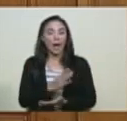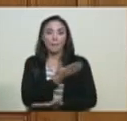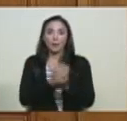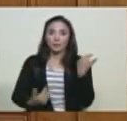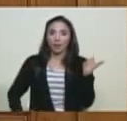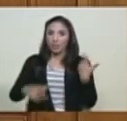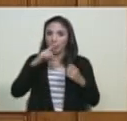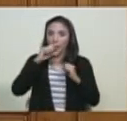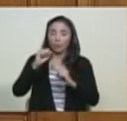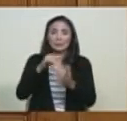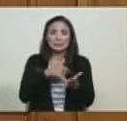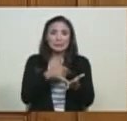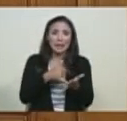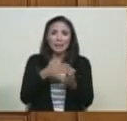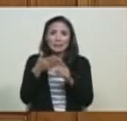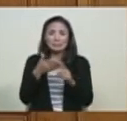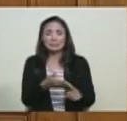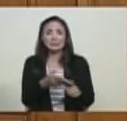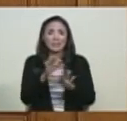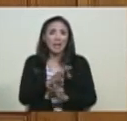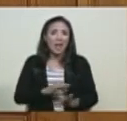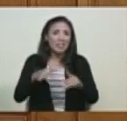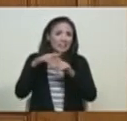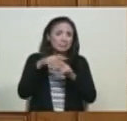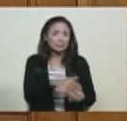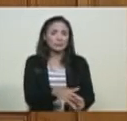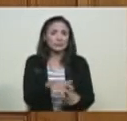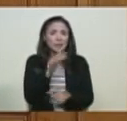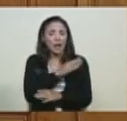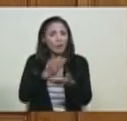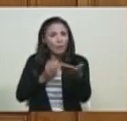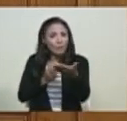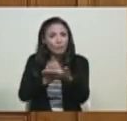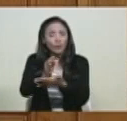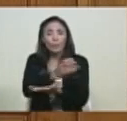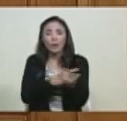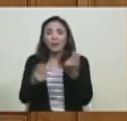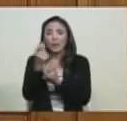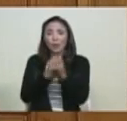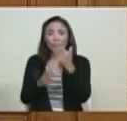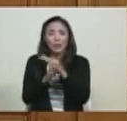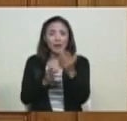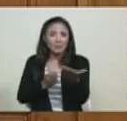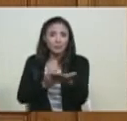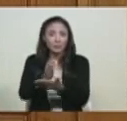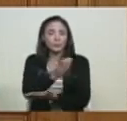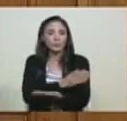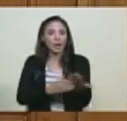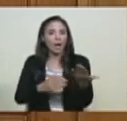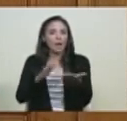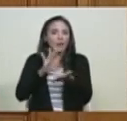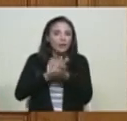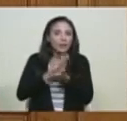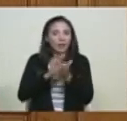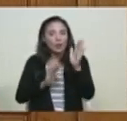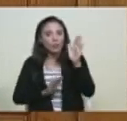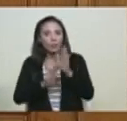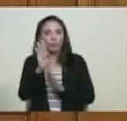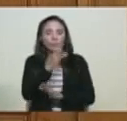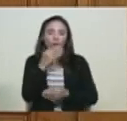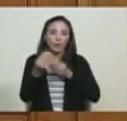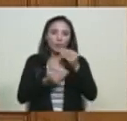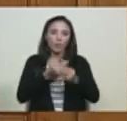como presidente, no logre conducir el programa de recuperación económica, crecimiento y prosperidad que ha